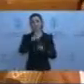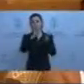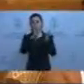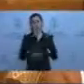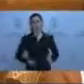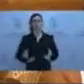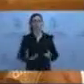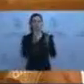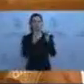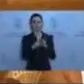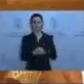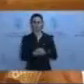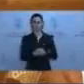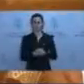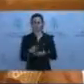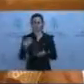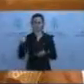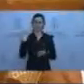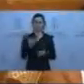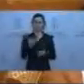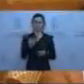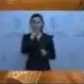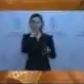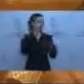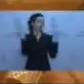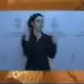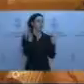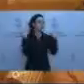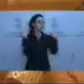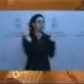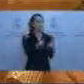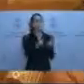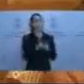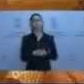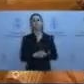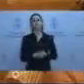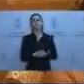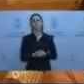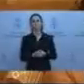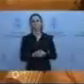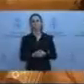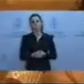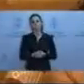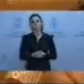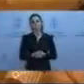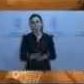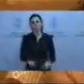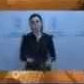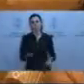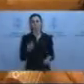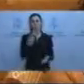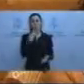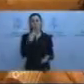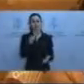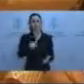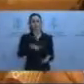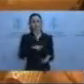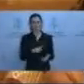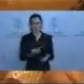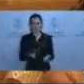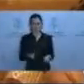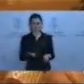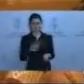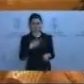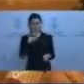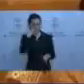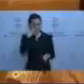caso, desde hace 5 años, el consejero correspondiente es usted, personalmente. Y nuestro temor, señor consejero, y yo me